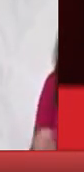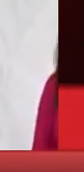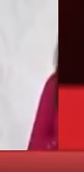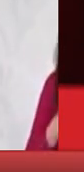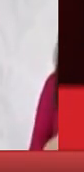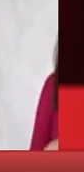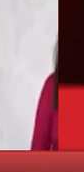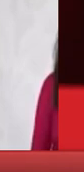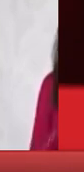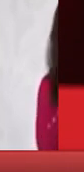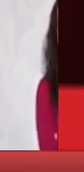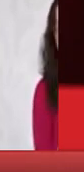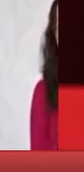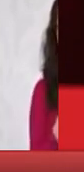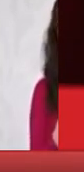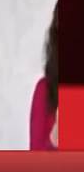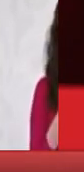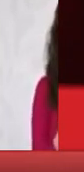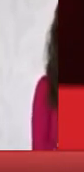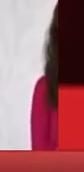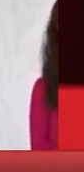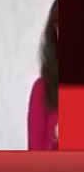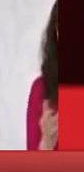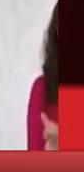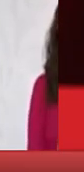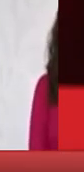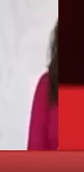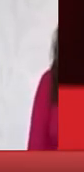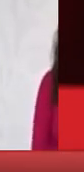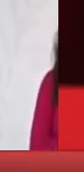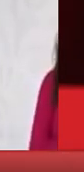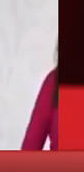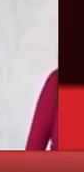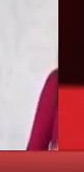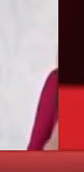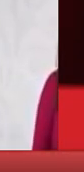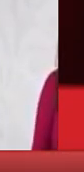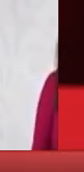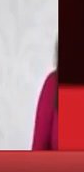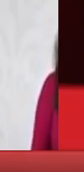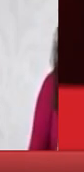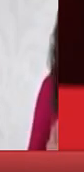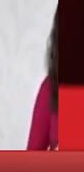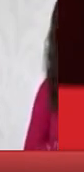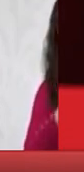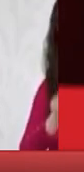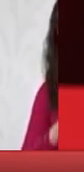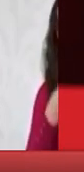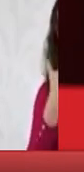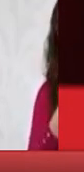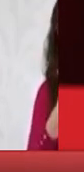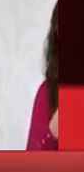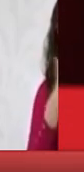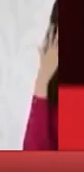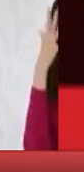Y Estados Unidos ha tenido muchísimos beneficios del tratado. Entonces, pues ya habrá momento para poder hablar